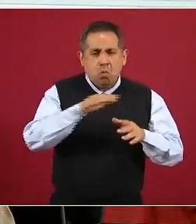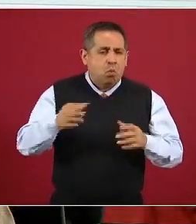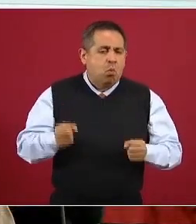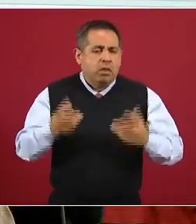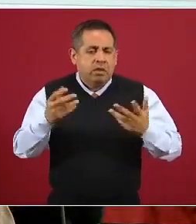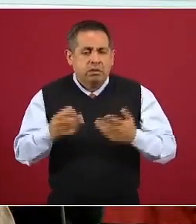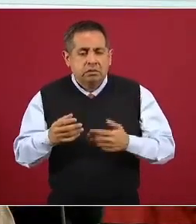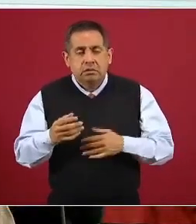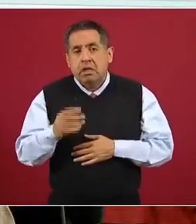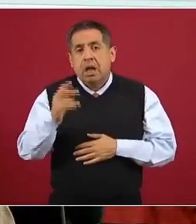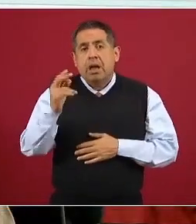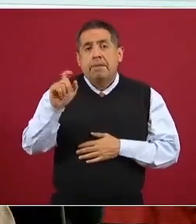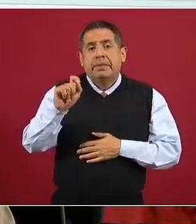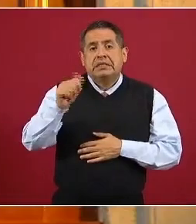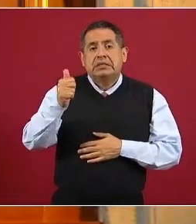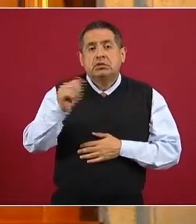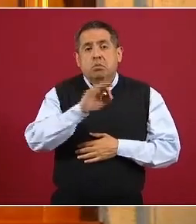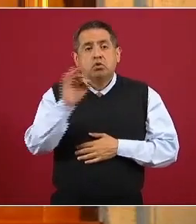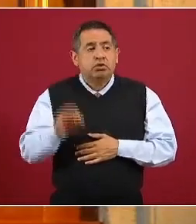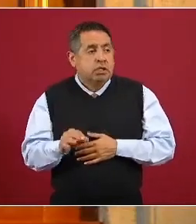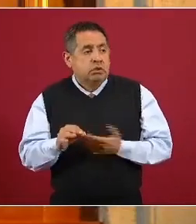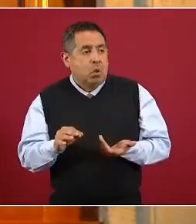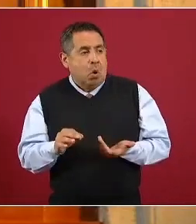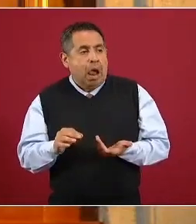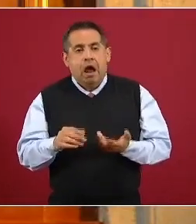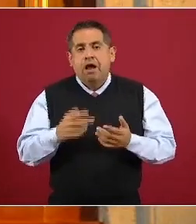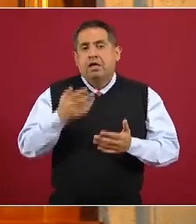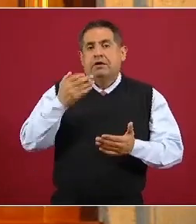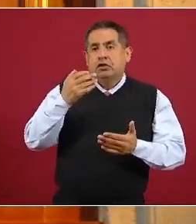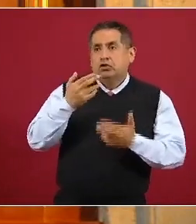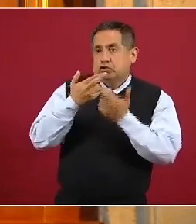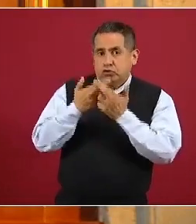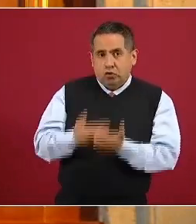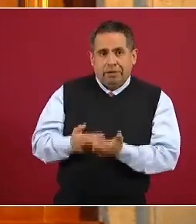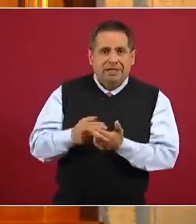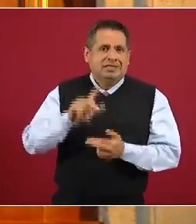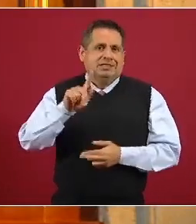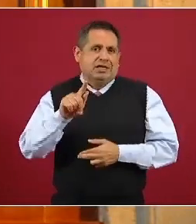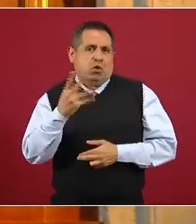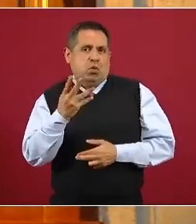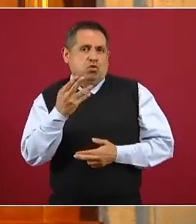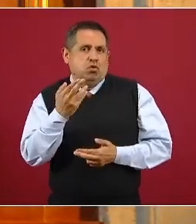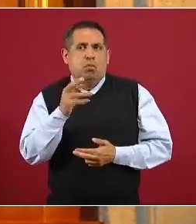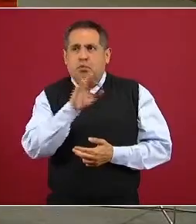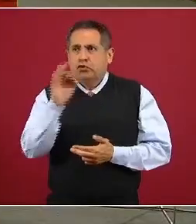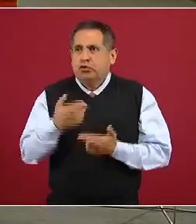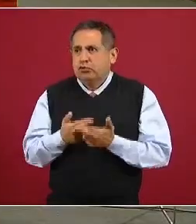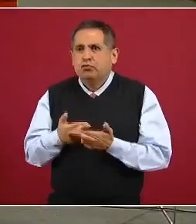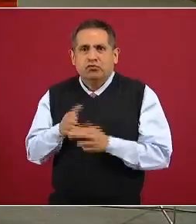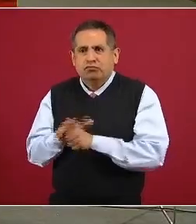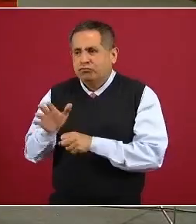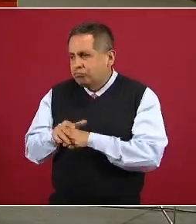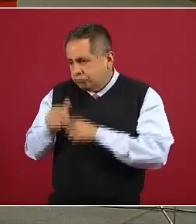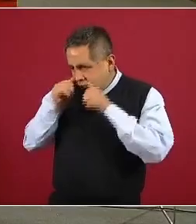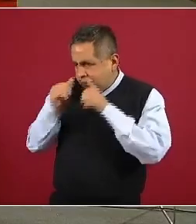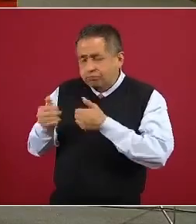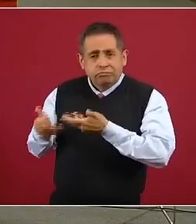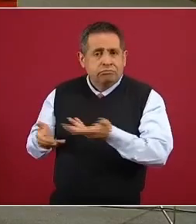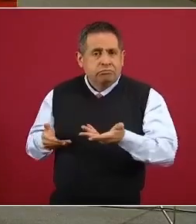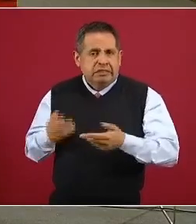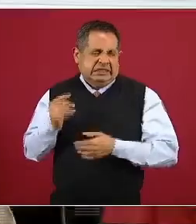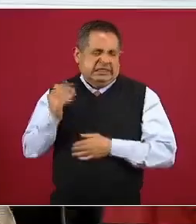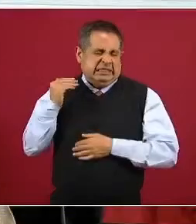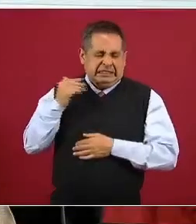es de solo un 26%, es un número también que hemos visto cómo se ha ido reduciendo en las últimas semanas,